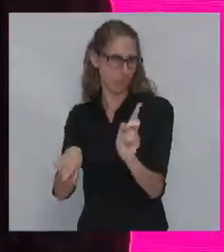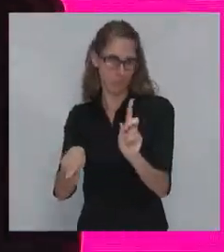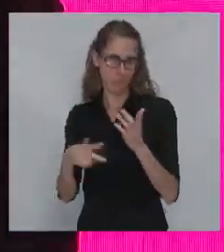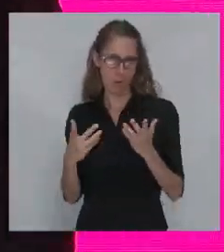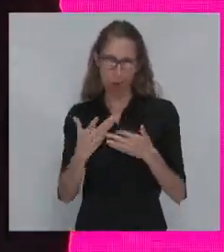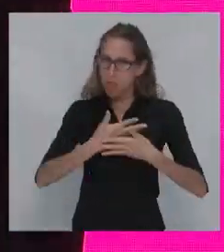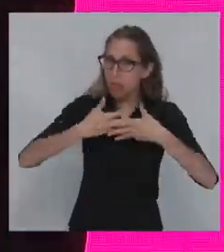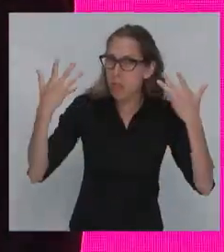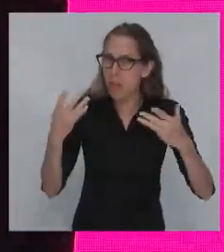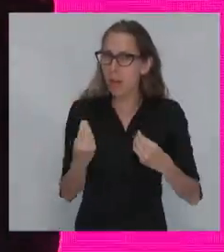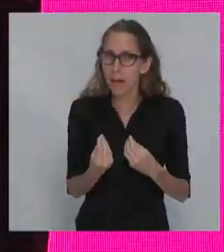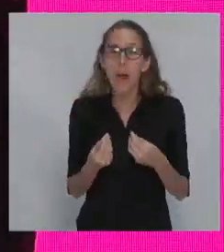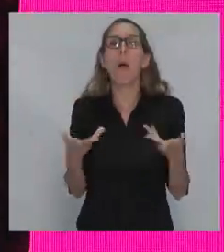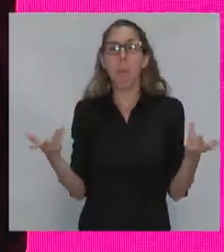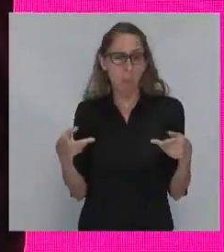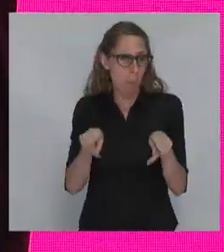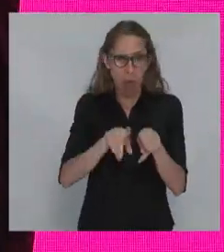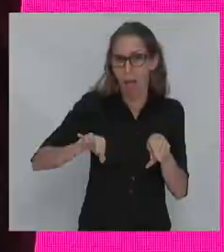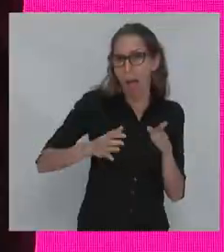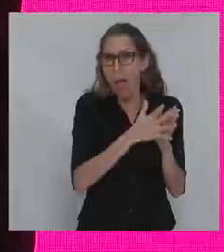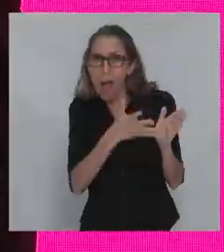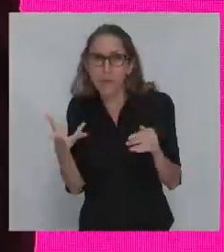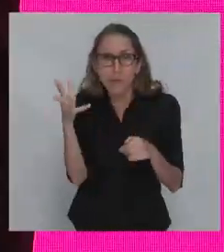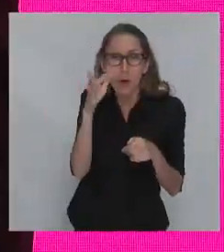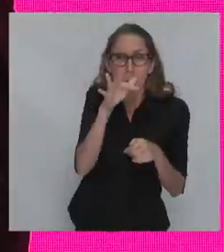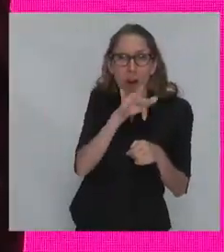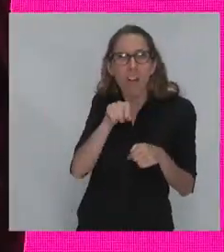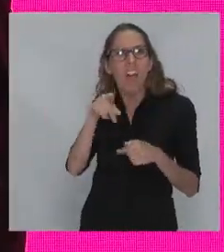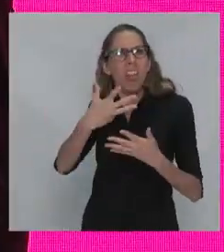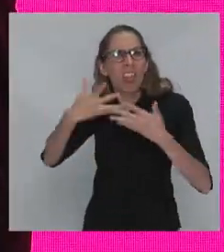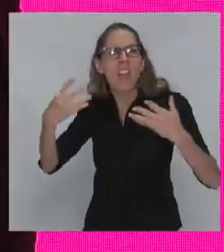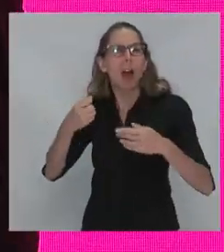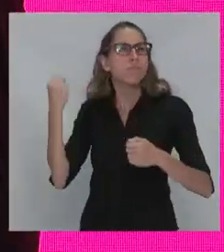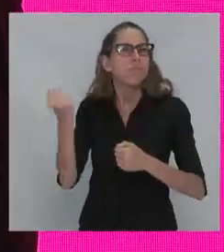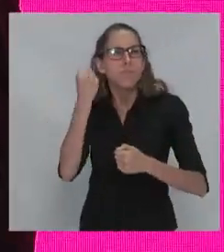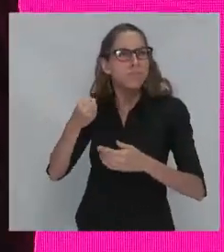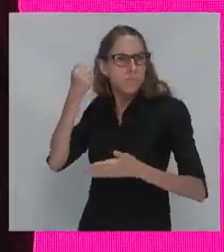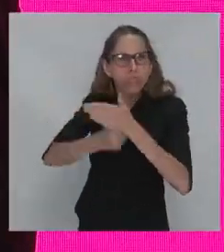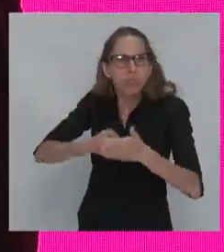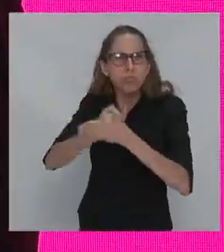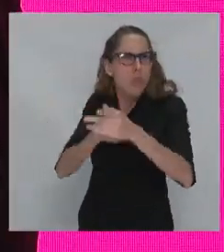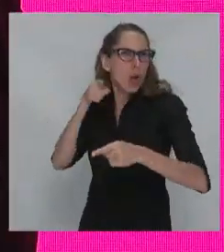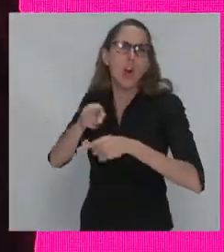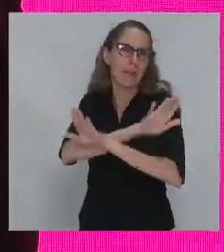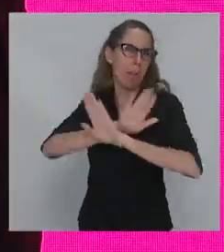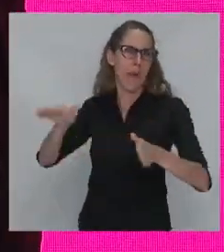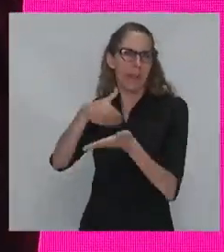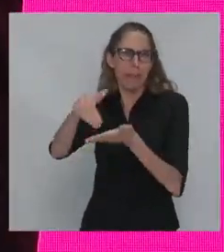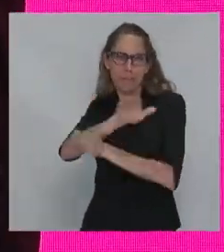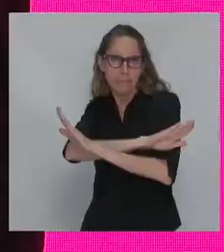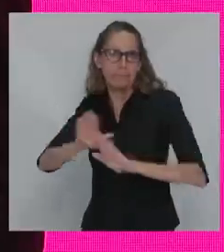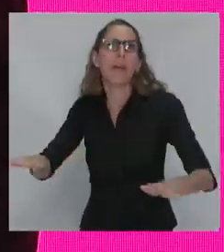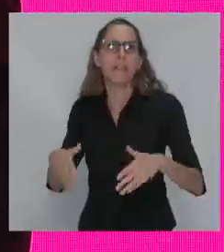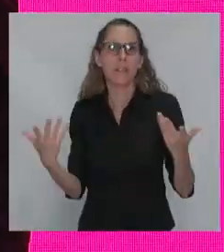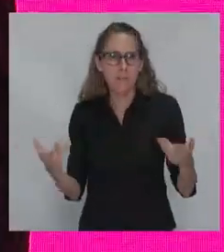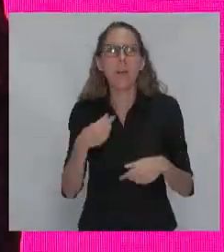es, como todos los días del año, el día de la lucha contra el racismo, queremos aquí, con la